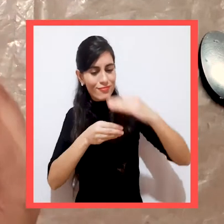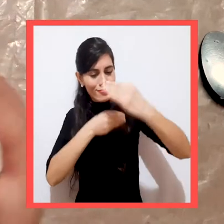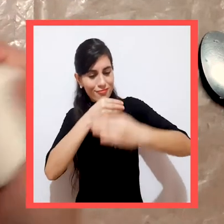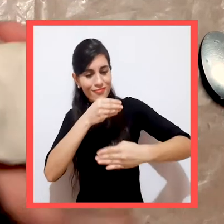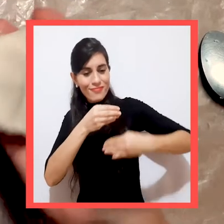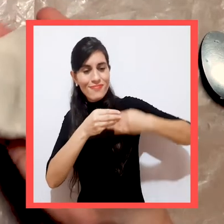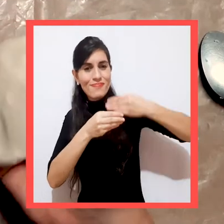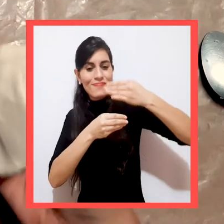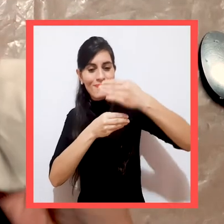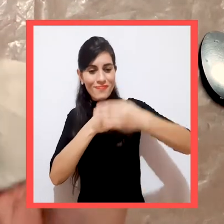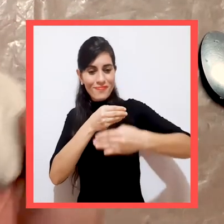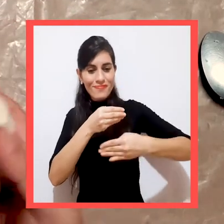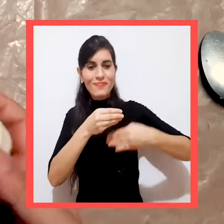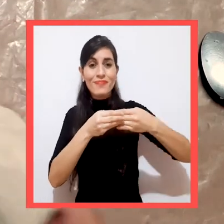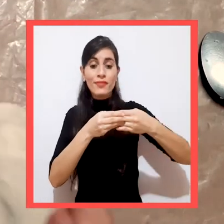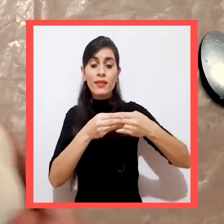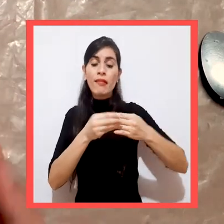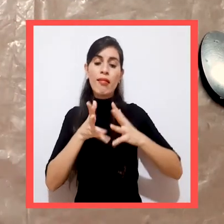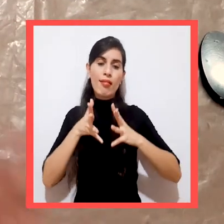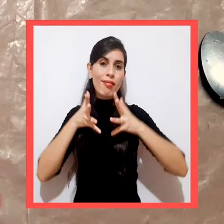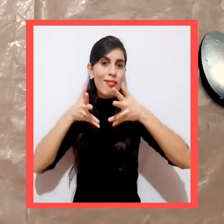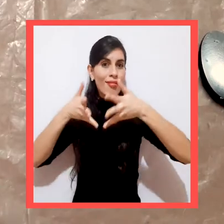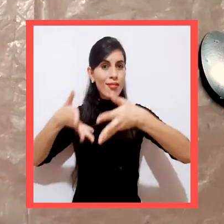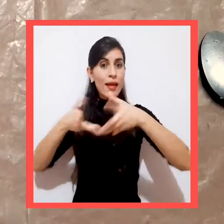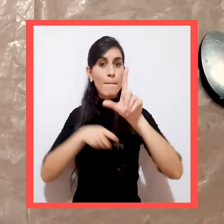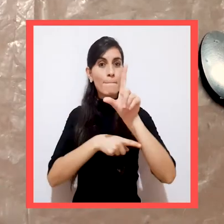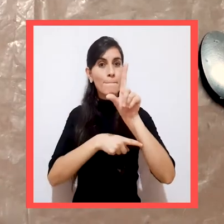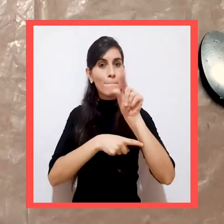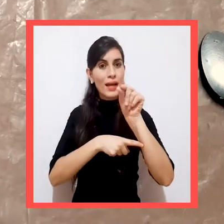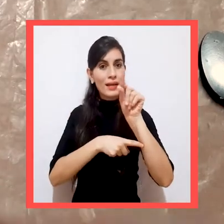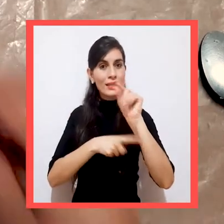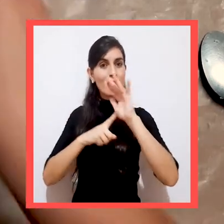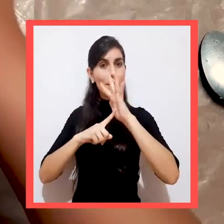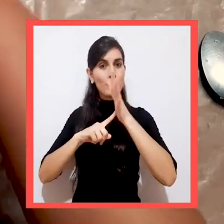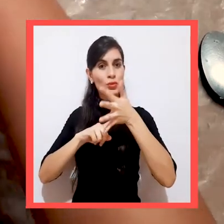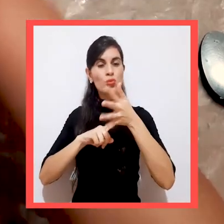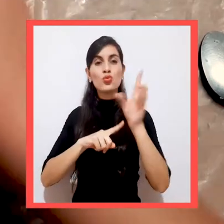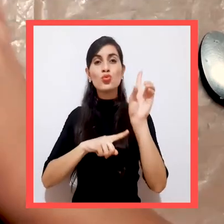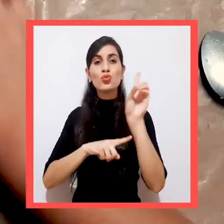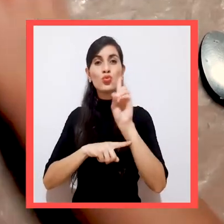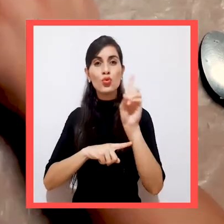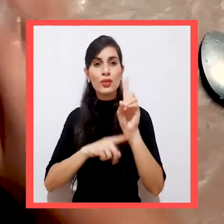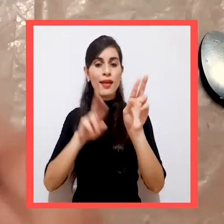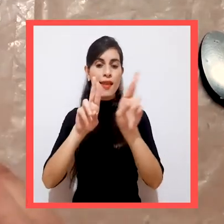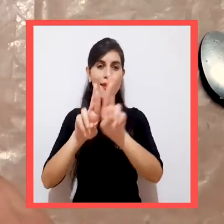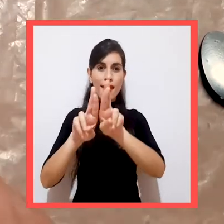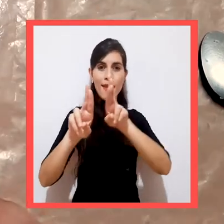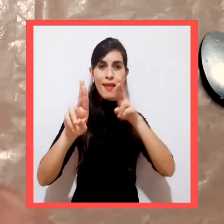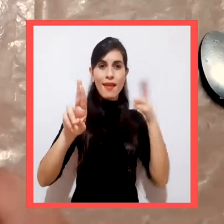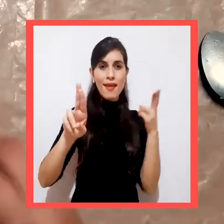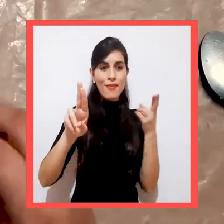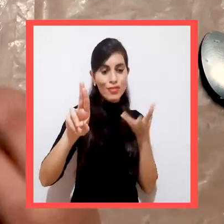y dejaremos reposar esta mezcla durante 20 minutos en el refrigerador.